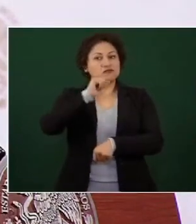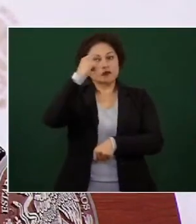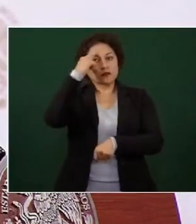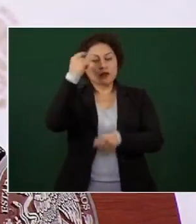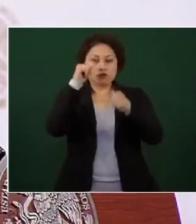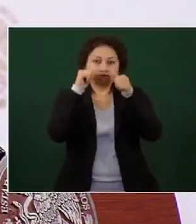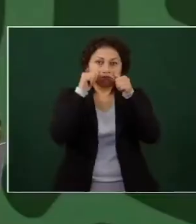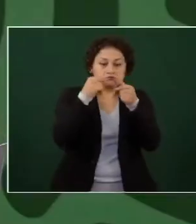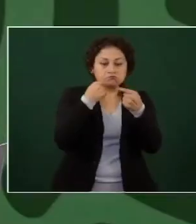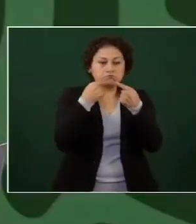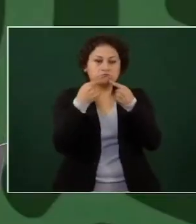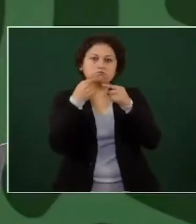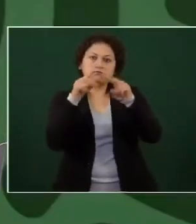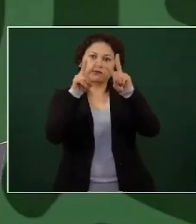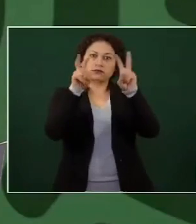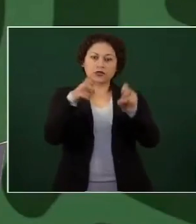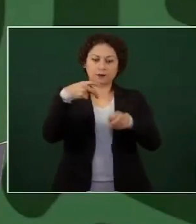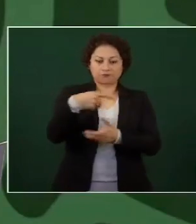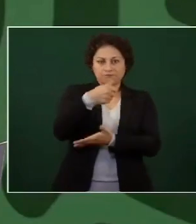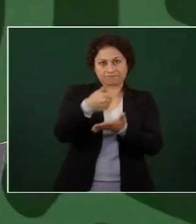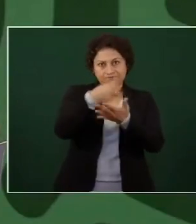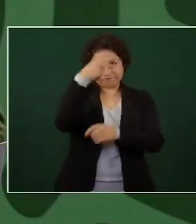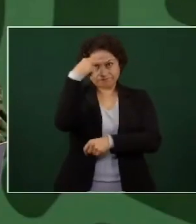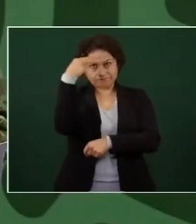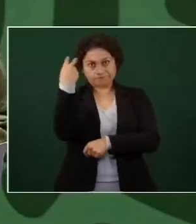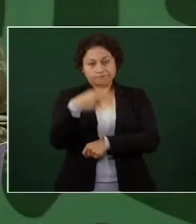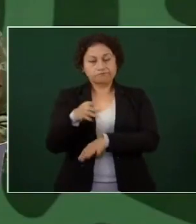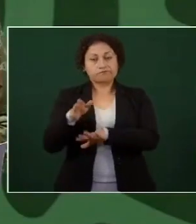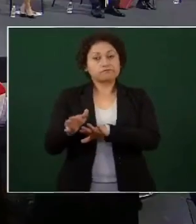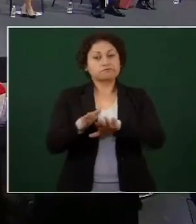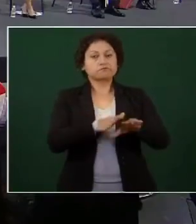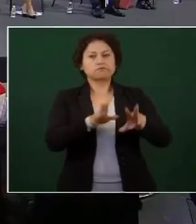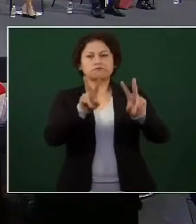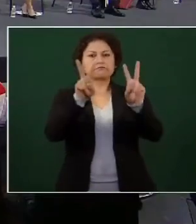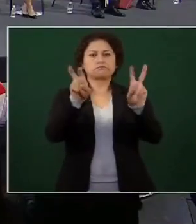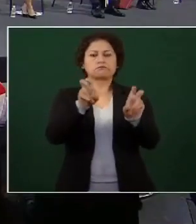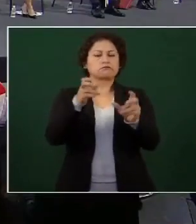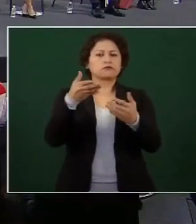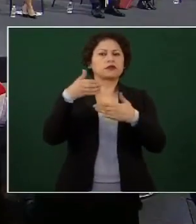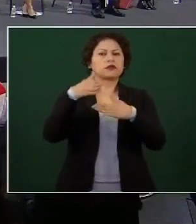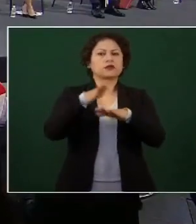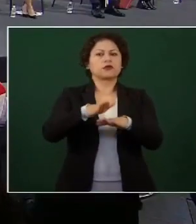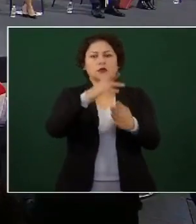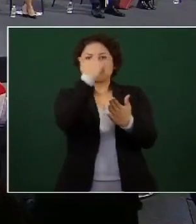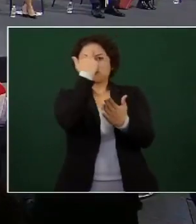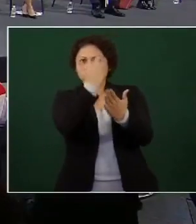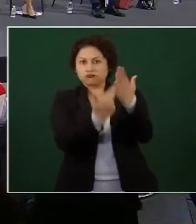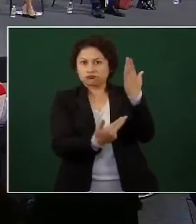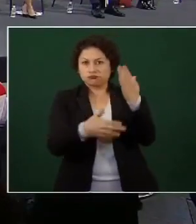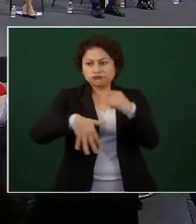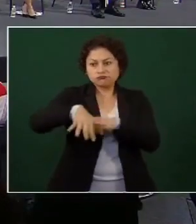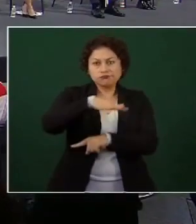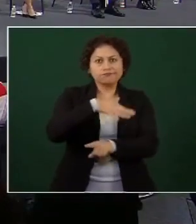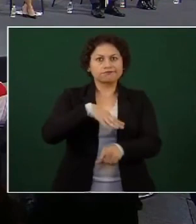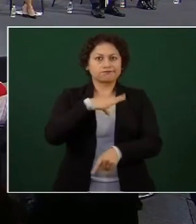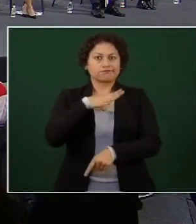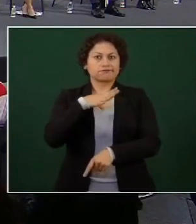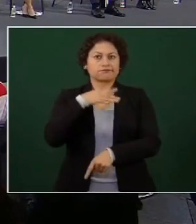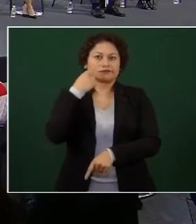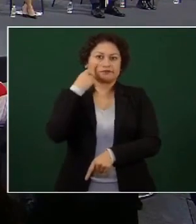de México. En cuanto a los delitos que se presentan, aquí podemos ver la trata de